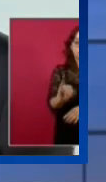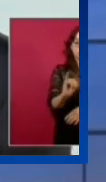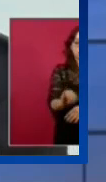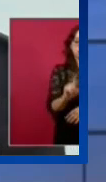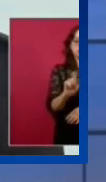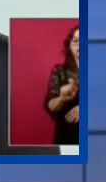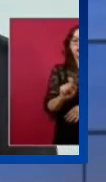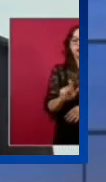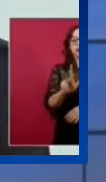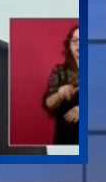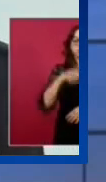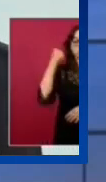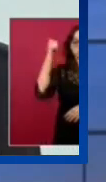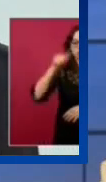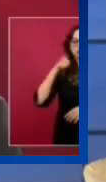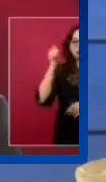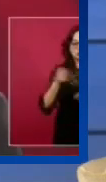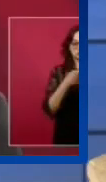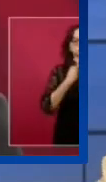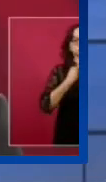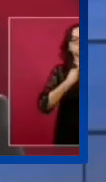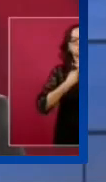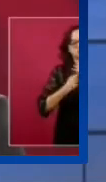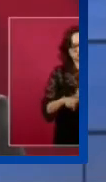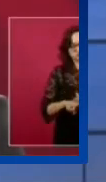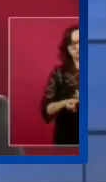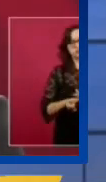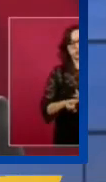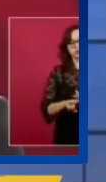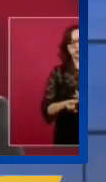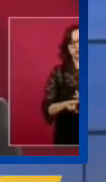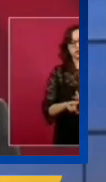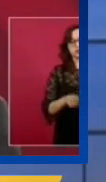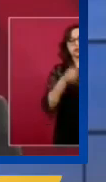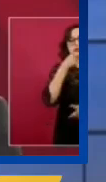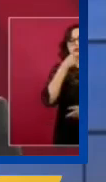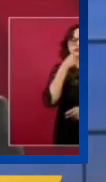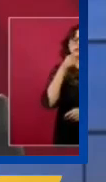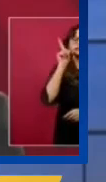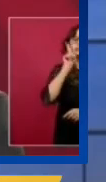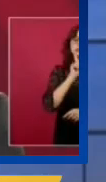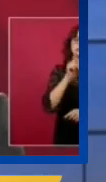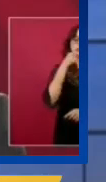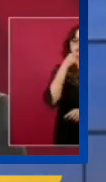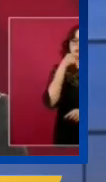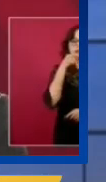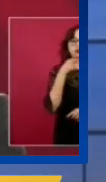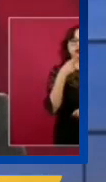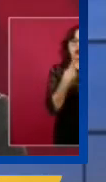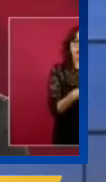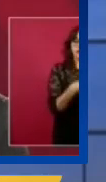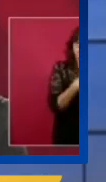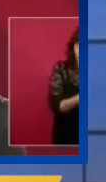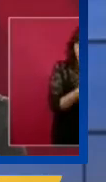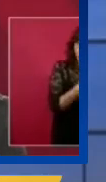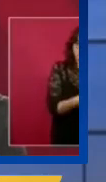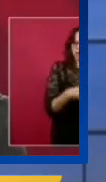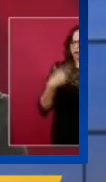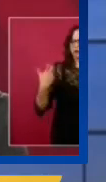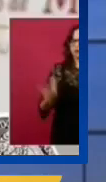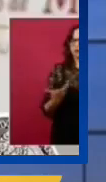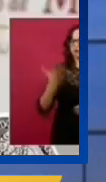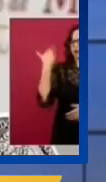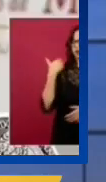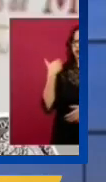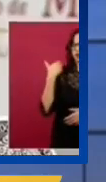técnico sobre la evolución del cómic se emitirá de forma semanal dijo ya no va a haber un semáforo epidemiológico de